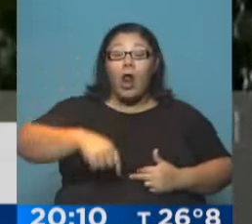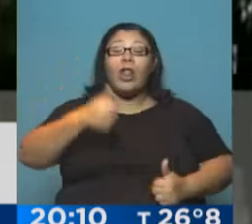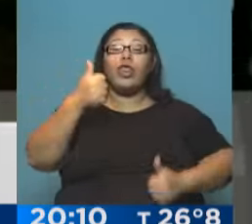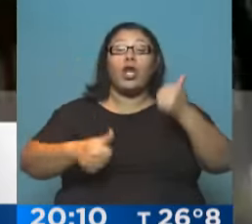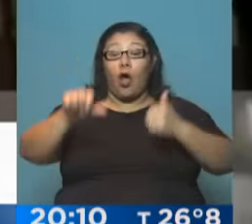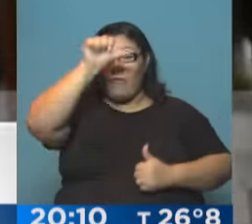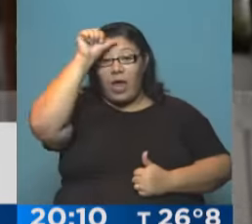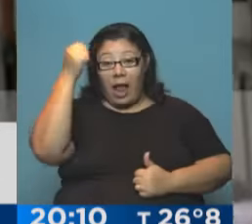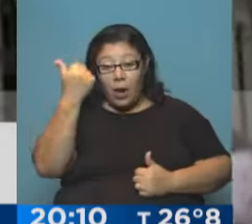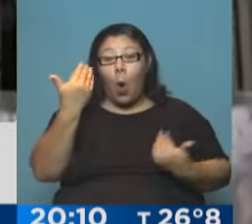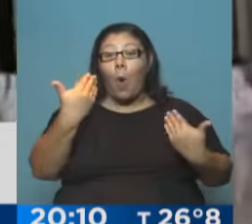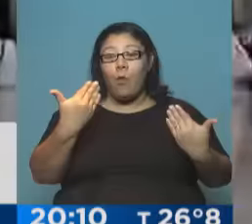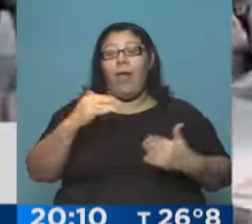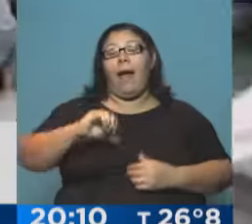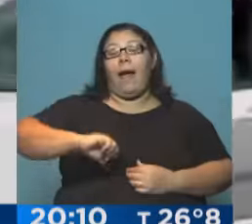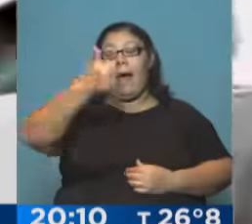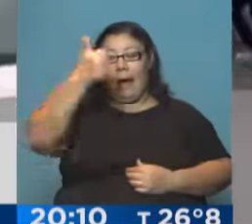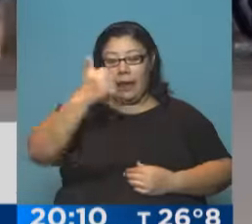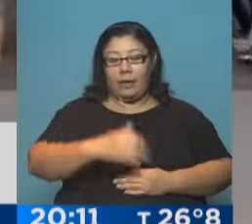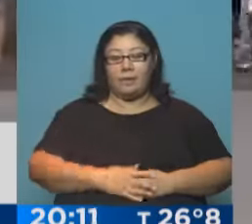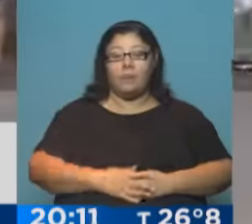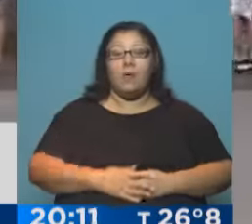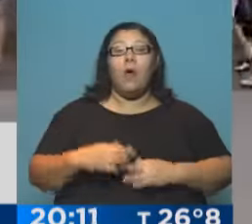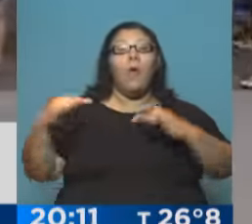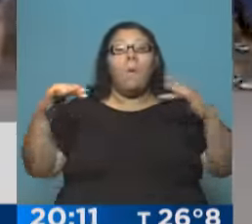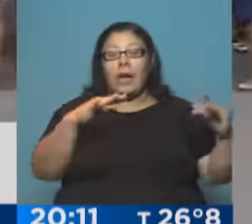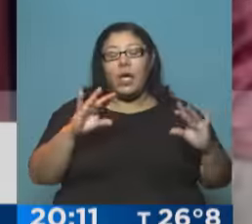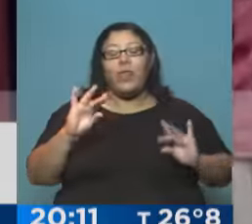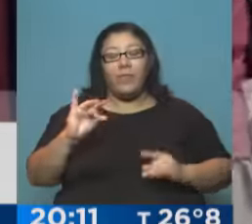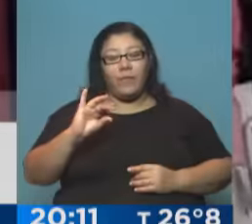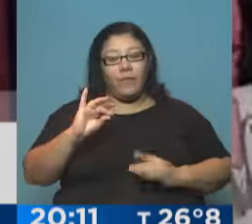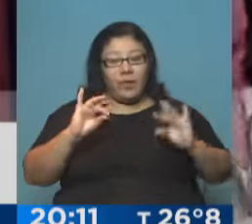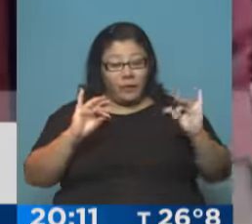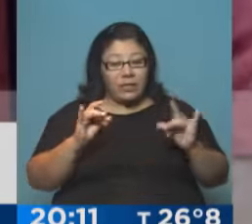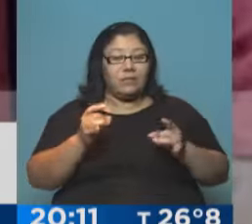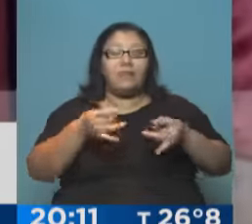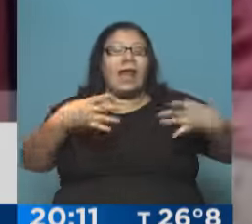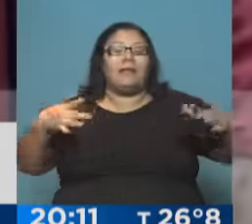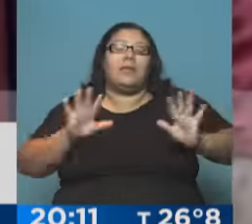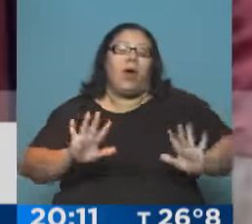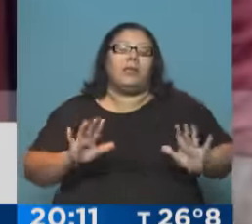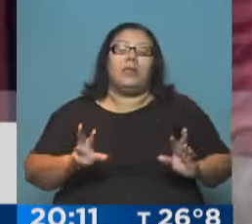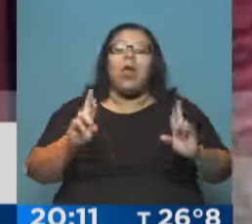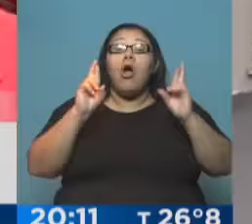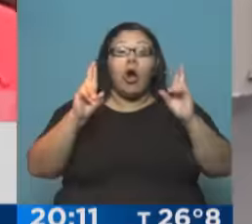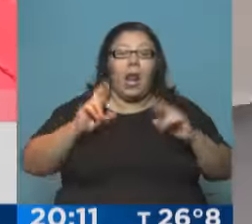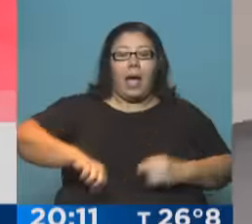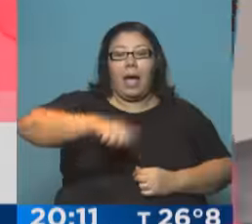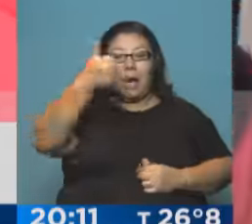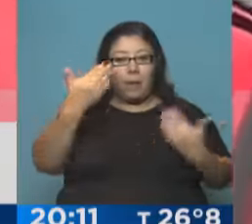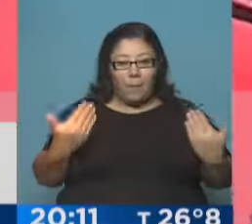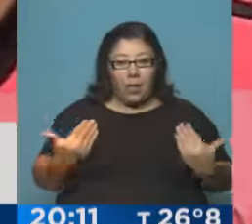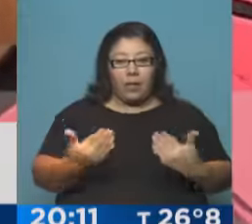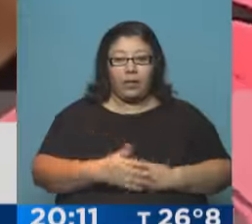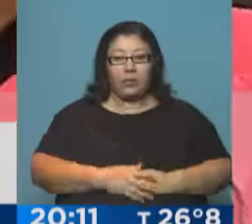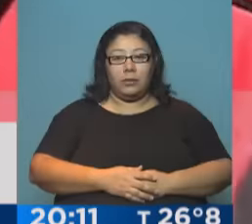¿Cómo es el partido esta noche? Duro, difícil como todo clásico, pero bueno, ojalá podamos conseguir un triunfo y no, que nos permita trabajar tranquilo en la